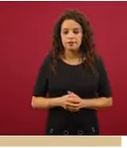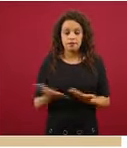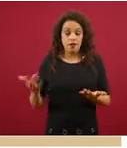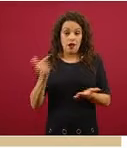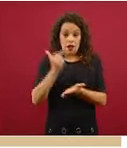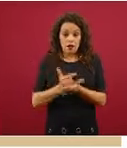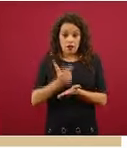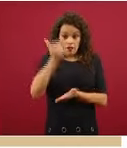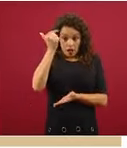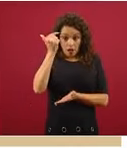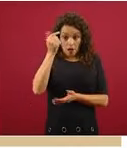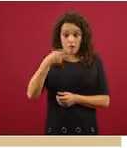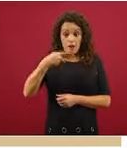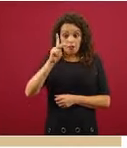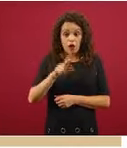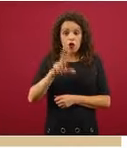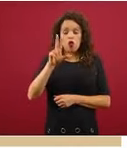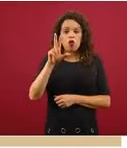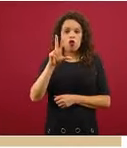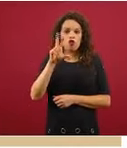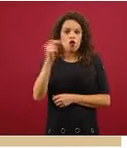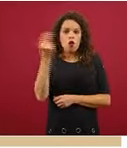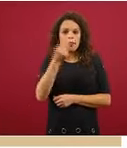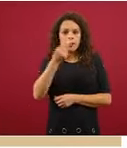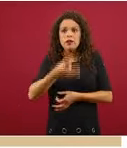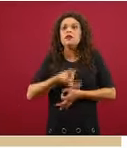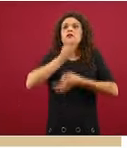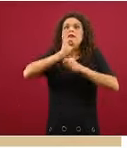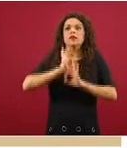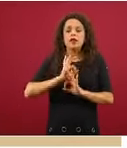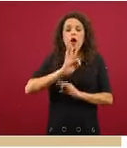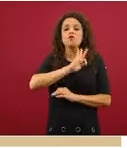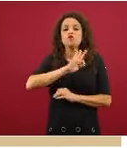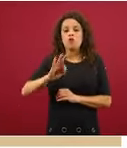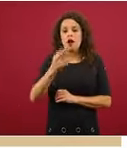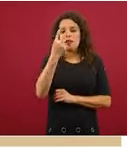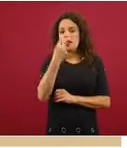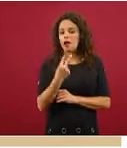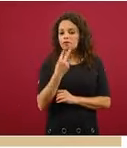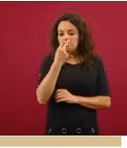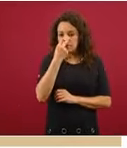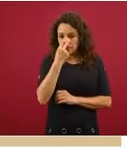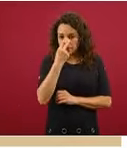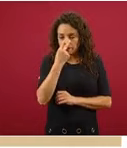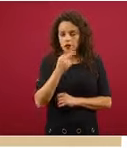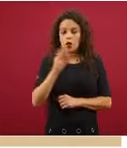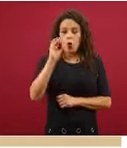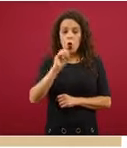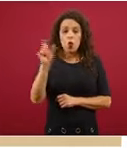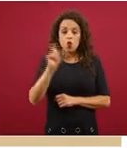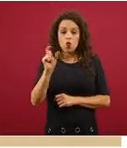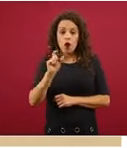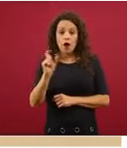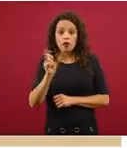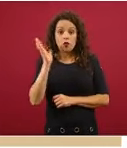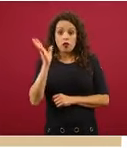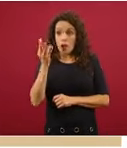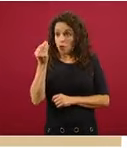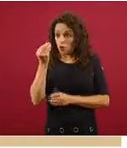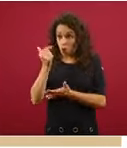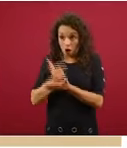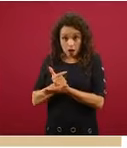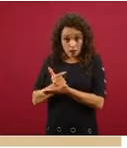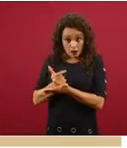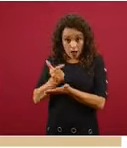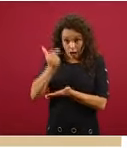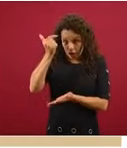pueden mantenerse sin la necesidad de un respirador mecánico, o cuando la persona ya presenta un cuadro muy grave, un cuadro